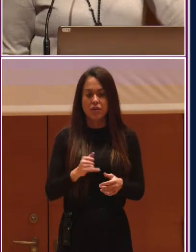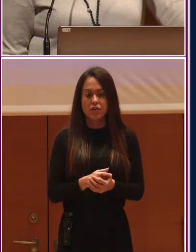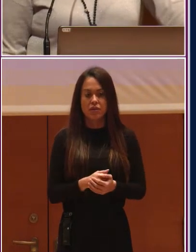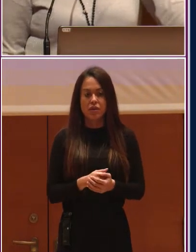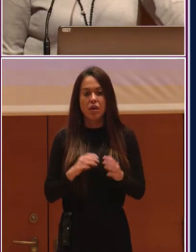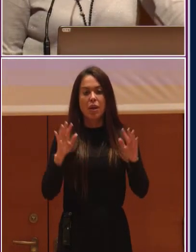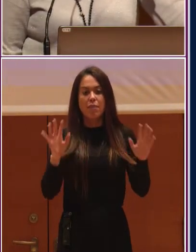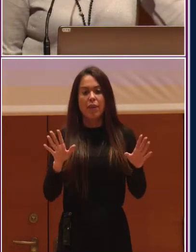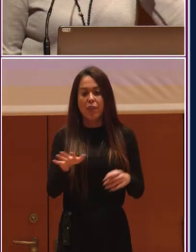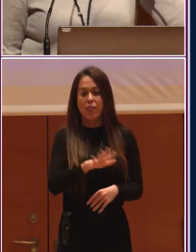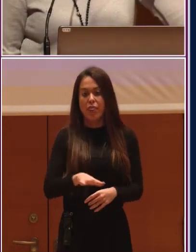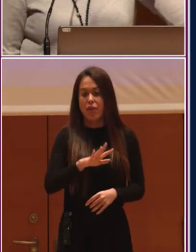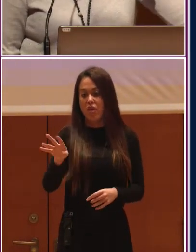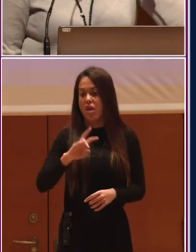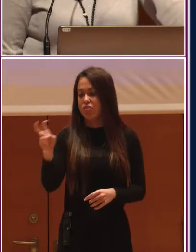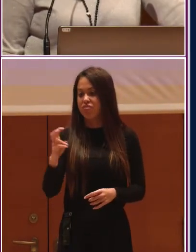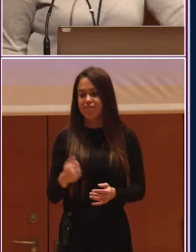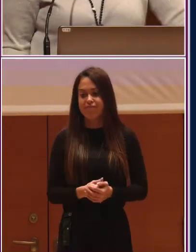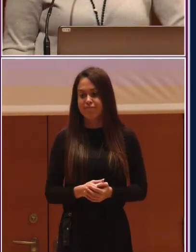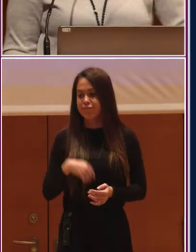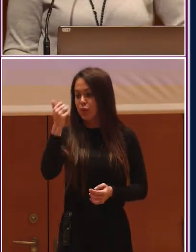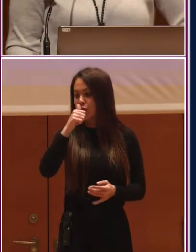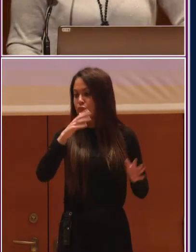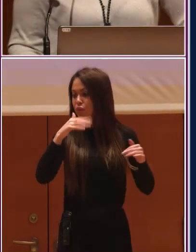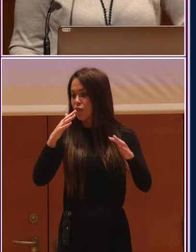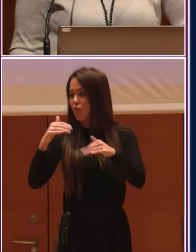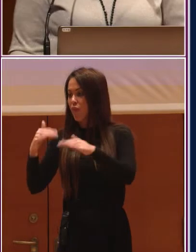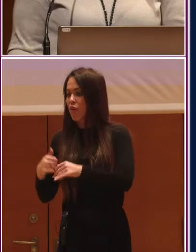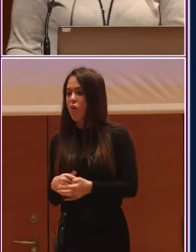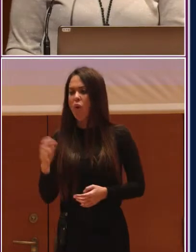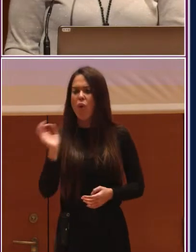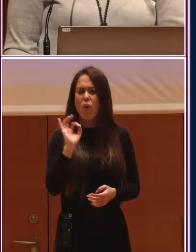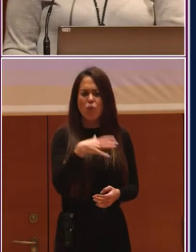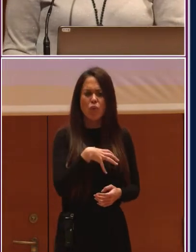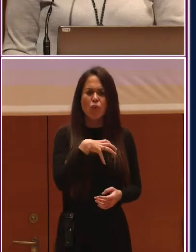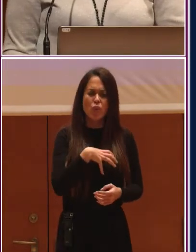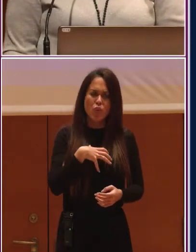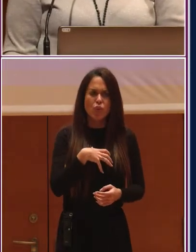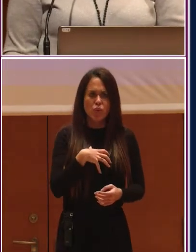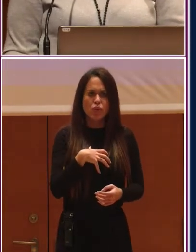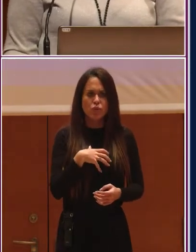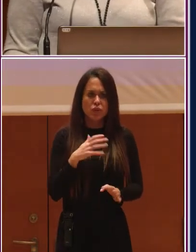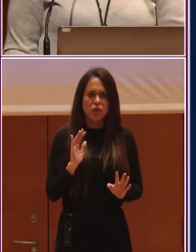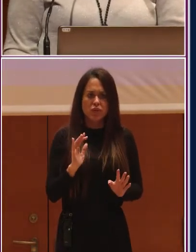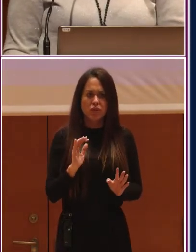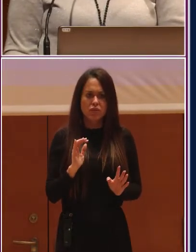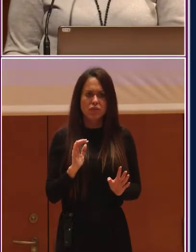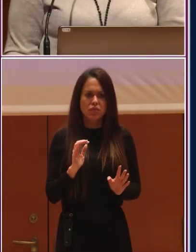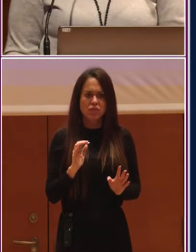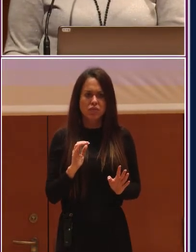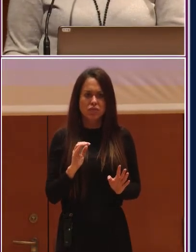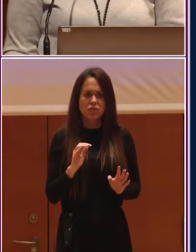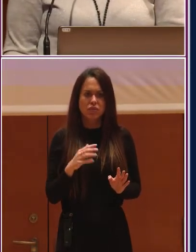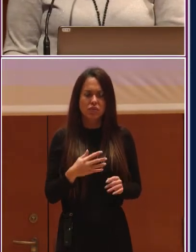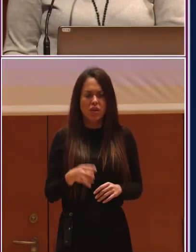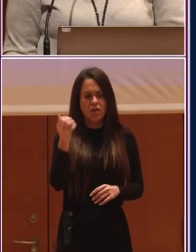capitales la participación puede ser mayor pero en otros lugares en otros entornos